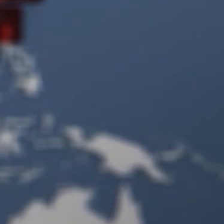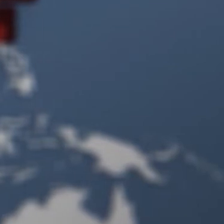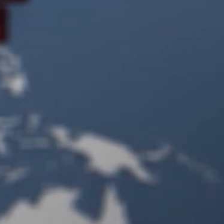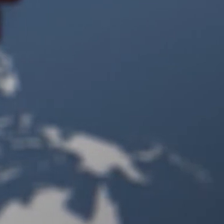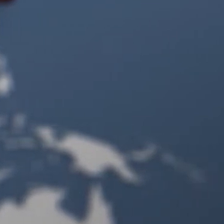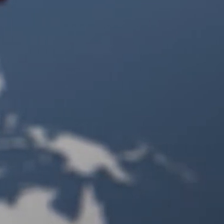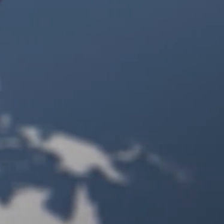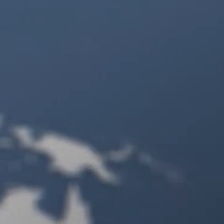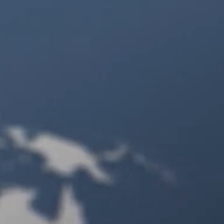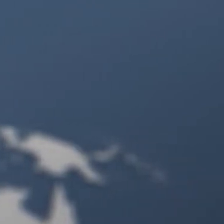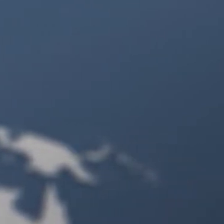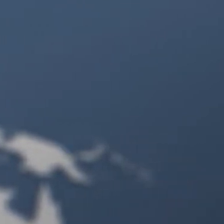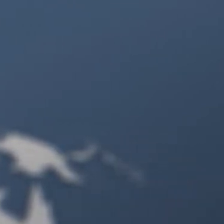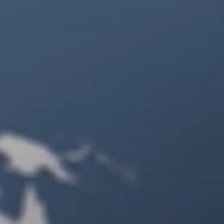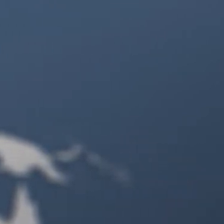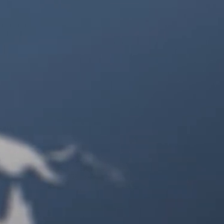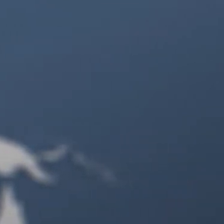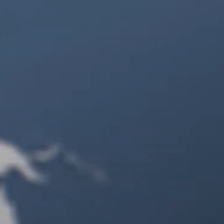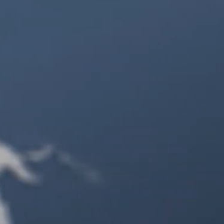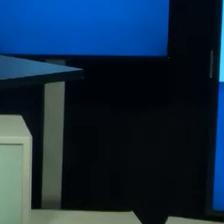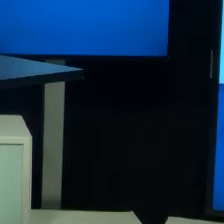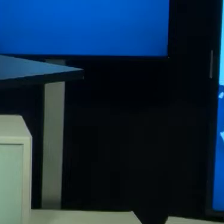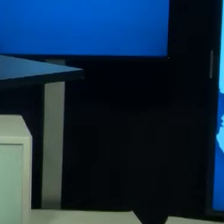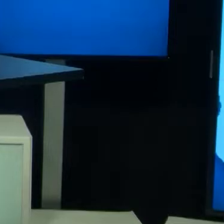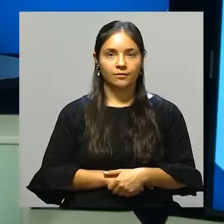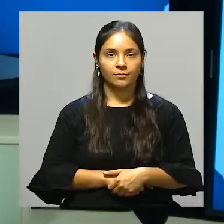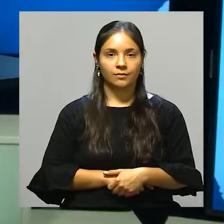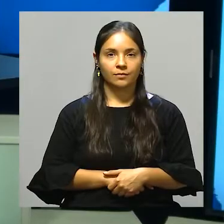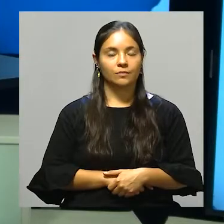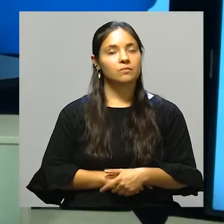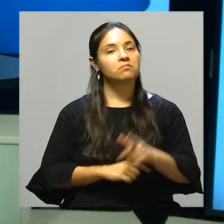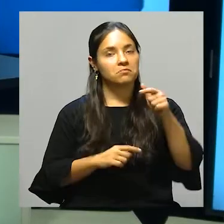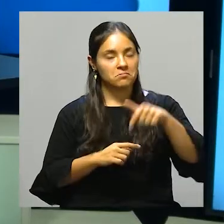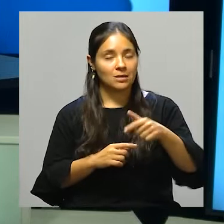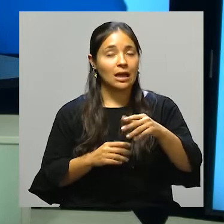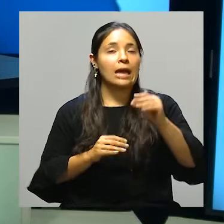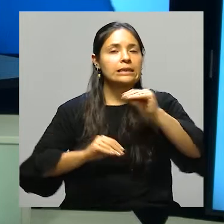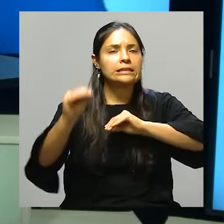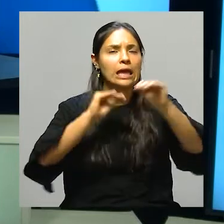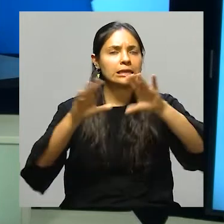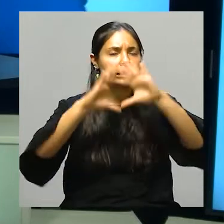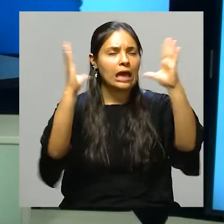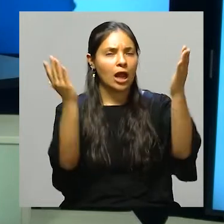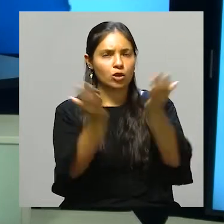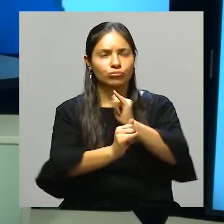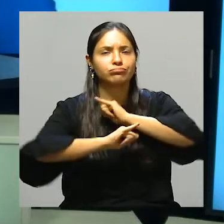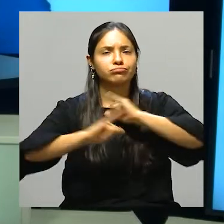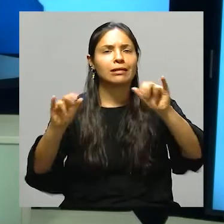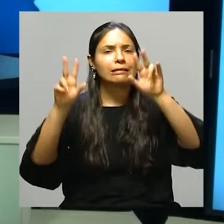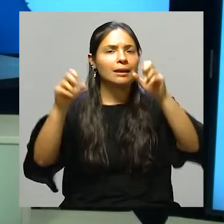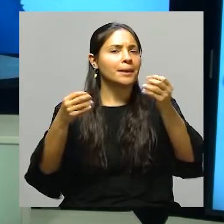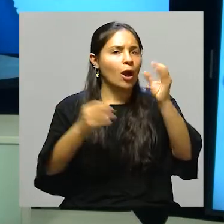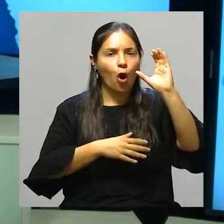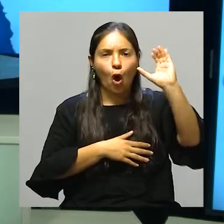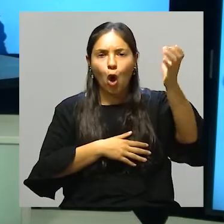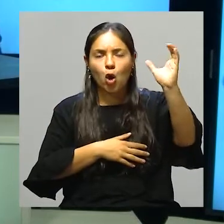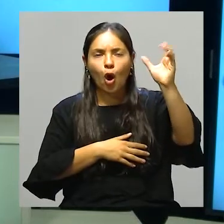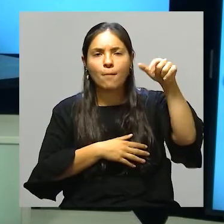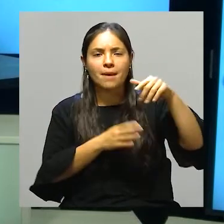ya muy al comienzo del gobierno Duque, produjo unas movilizaciones gigantescas en las ciudades